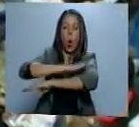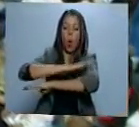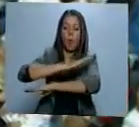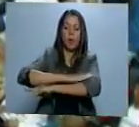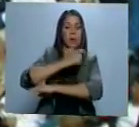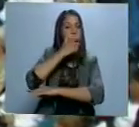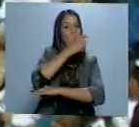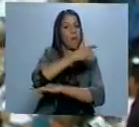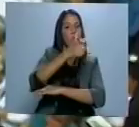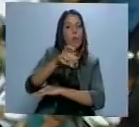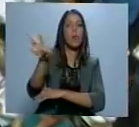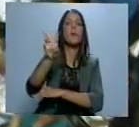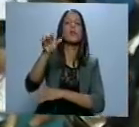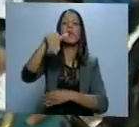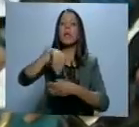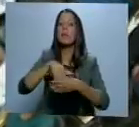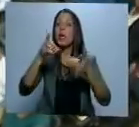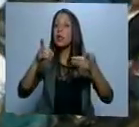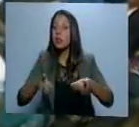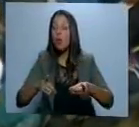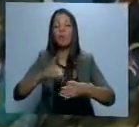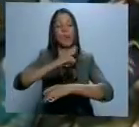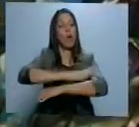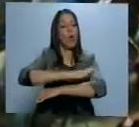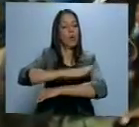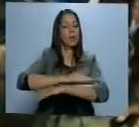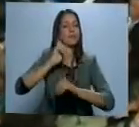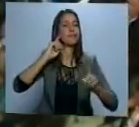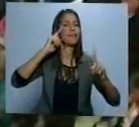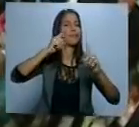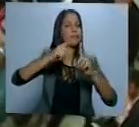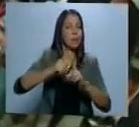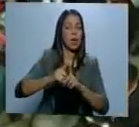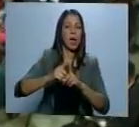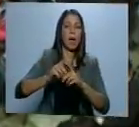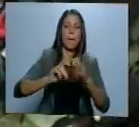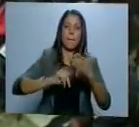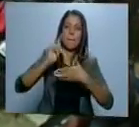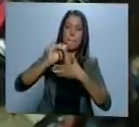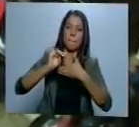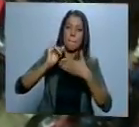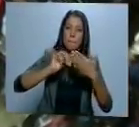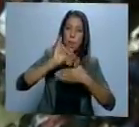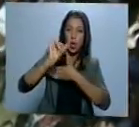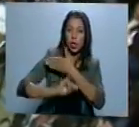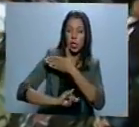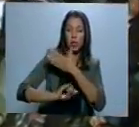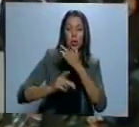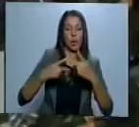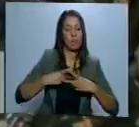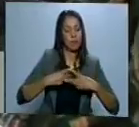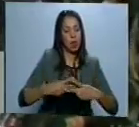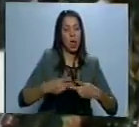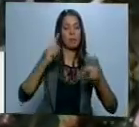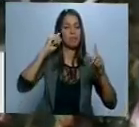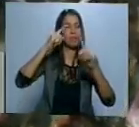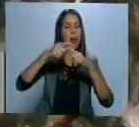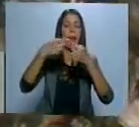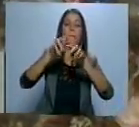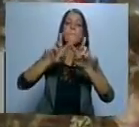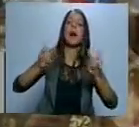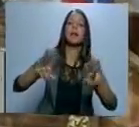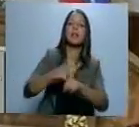del pueblo soberano para hacer realidad los valores supremos de la República Bolivariana de Venezuela de paz,